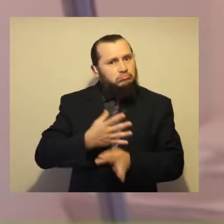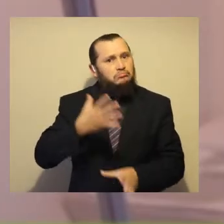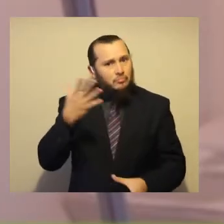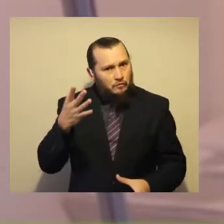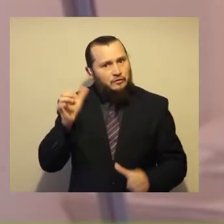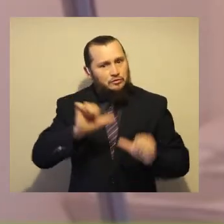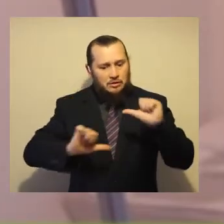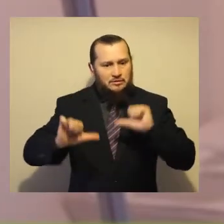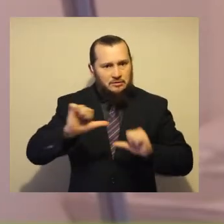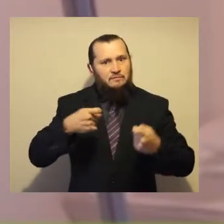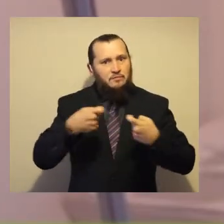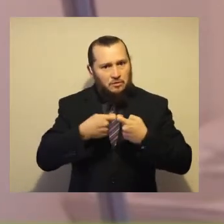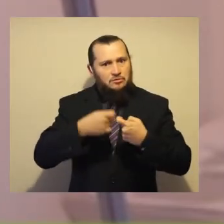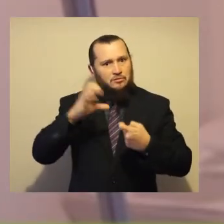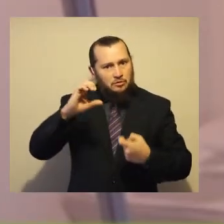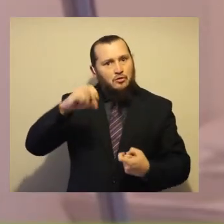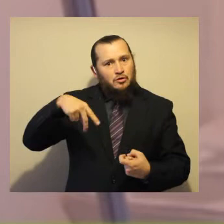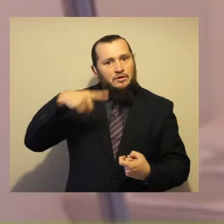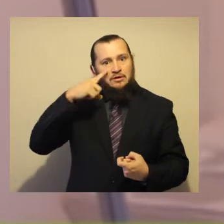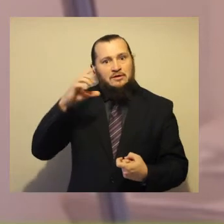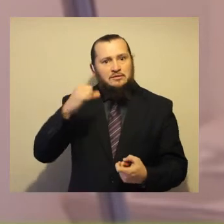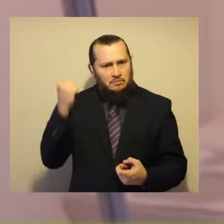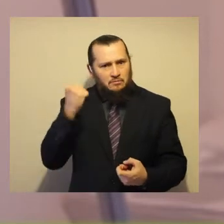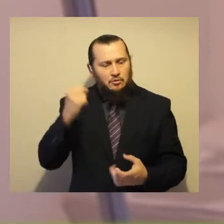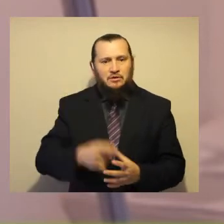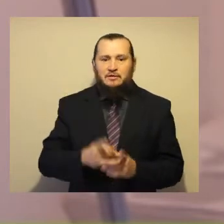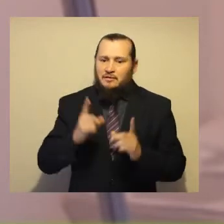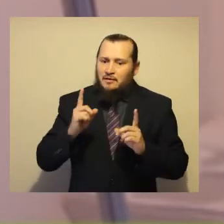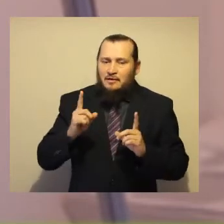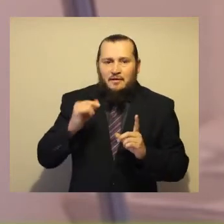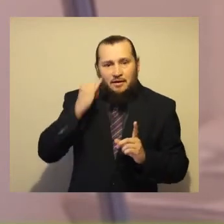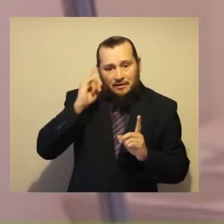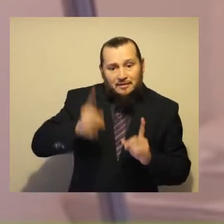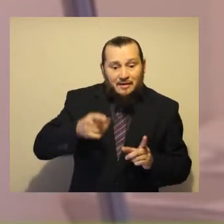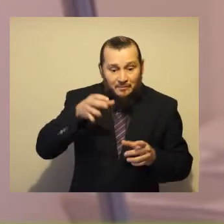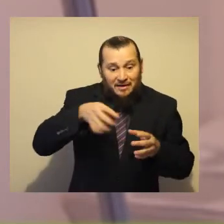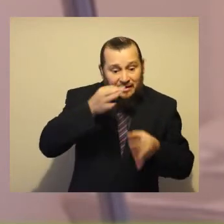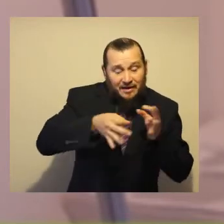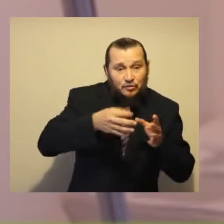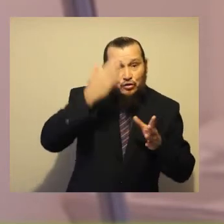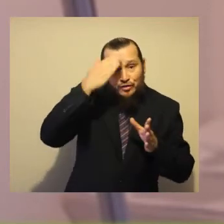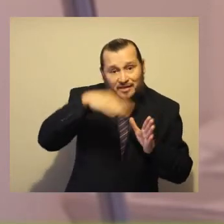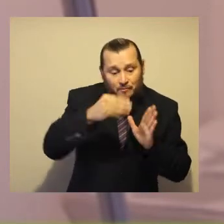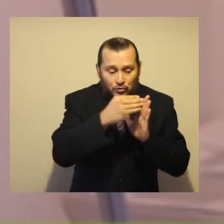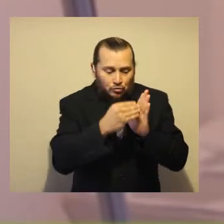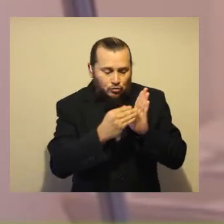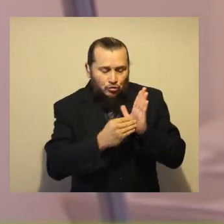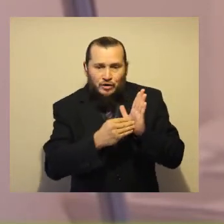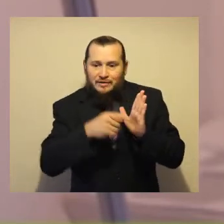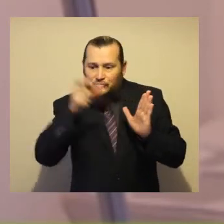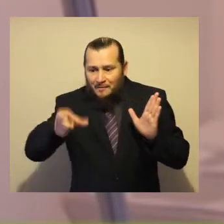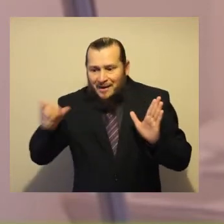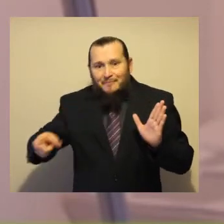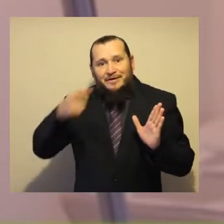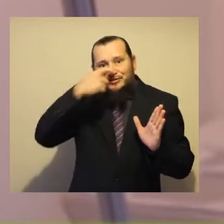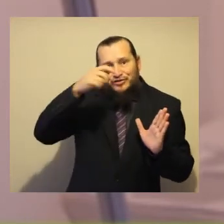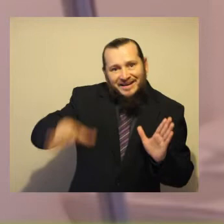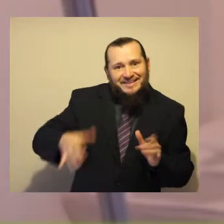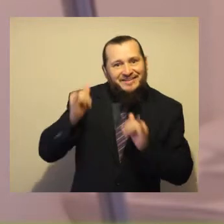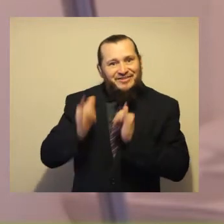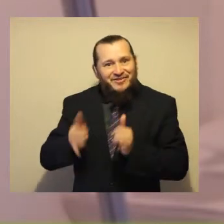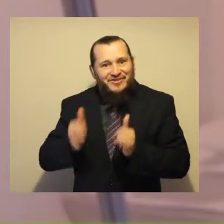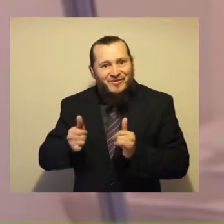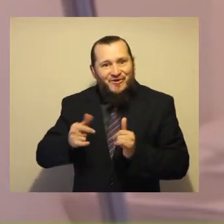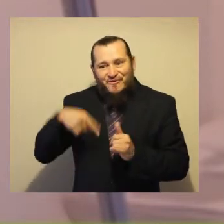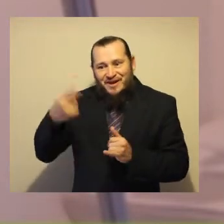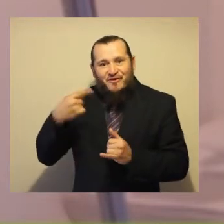hizo CONICET durante muchos años y traducirlo, entre comillas, en un lenguaje mucho más amigable para el niño, para el